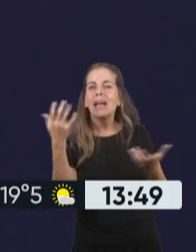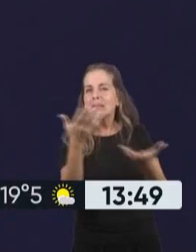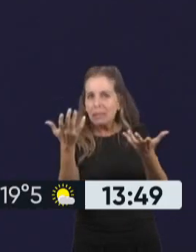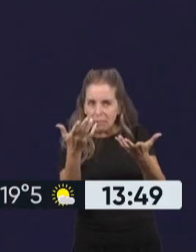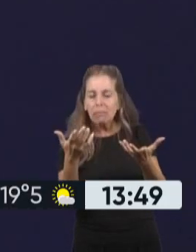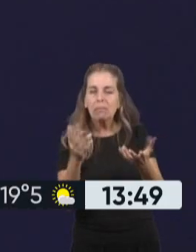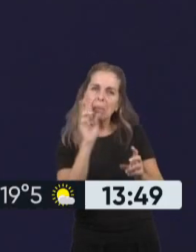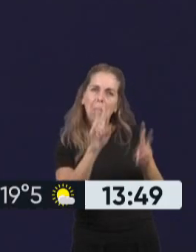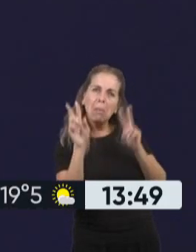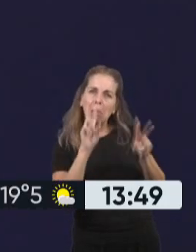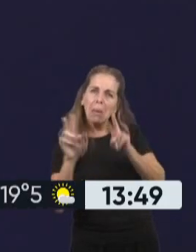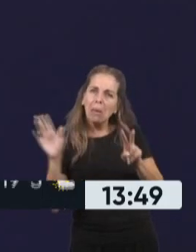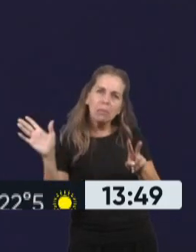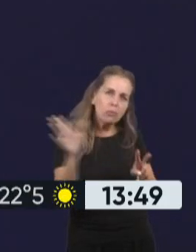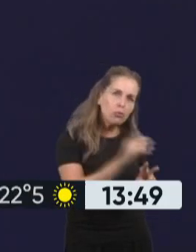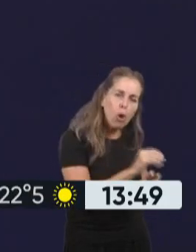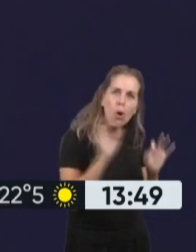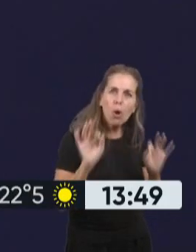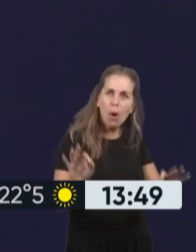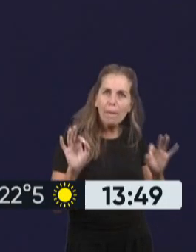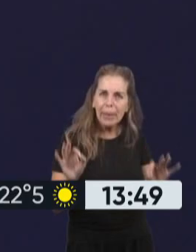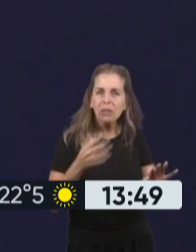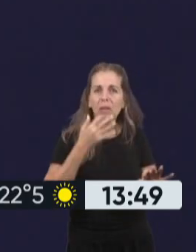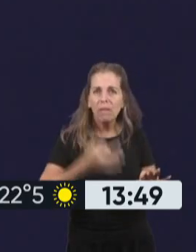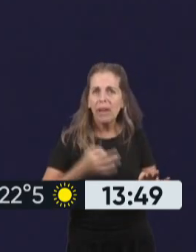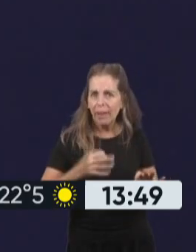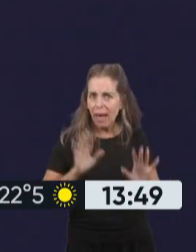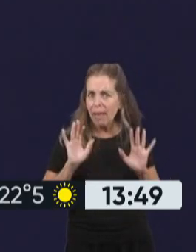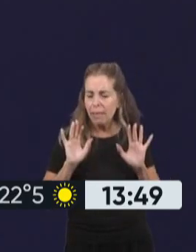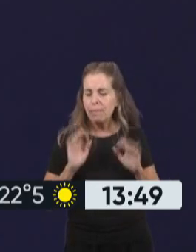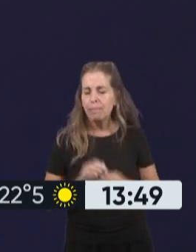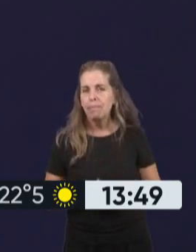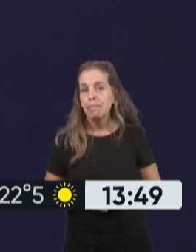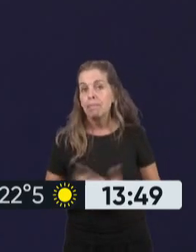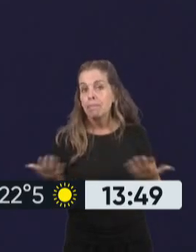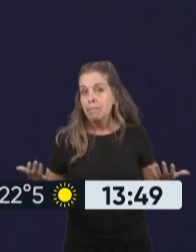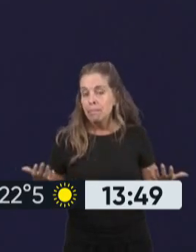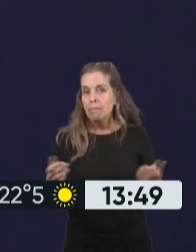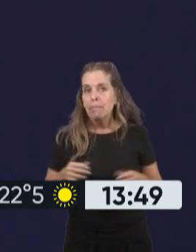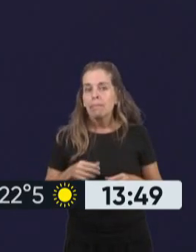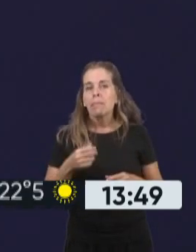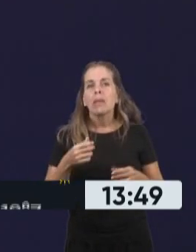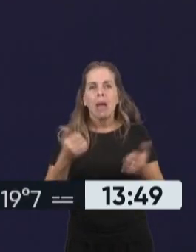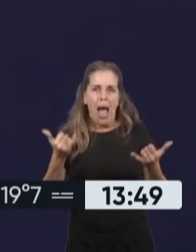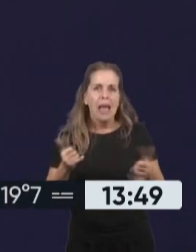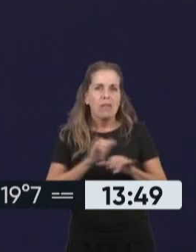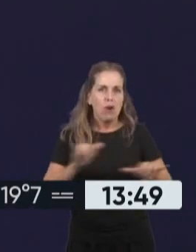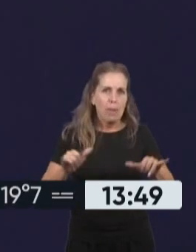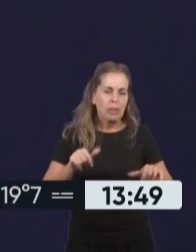obvio. Y la verdad que el operativo, más allá de la información del gobierno, digamos,